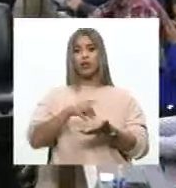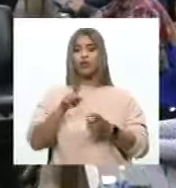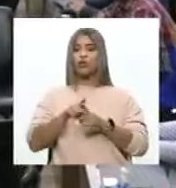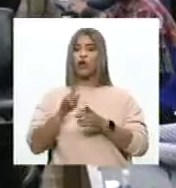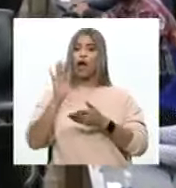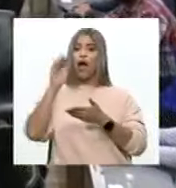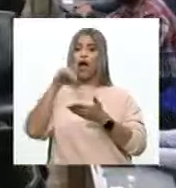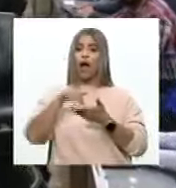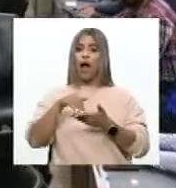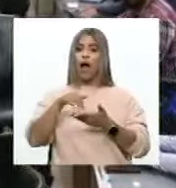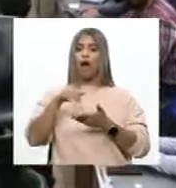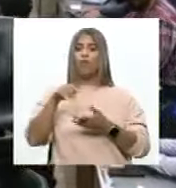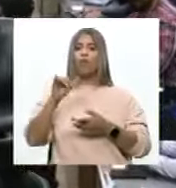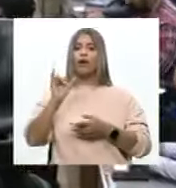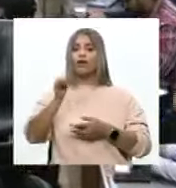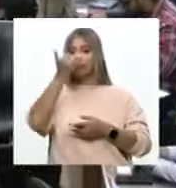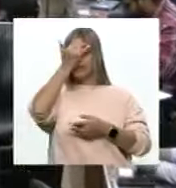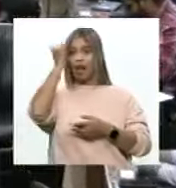y Yaracuy.